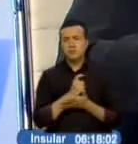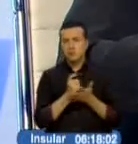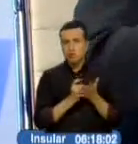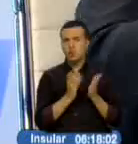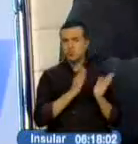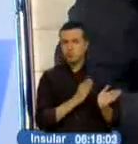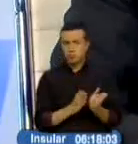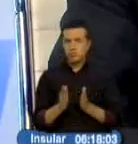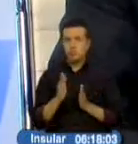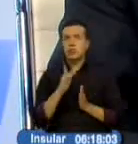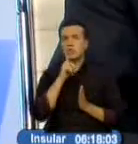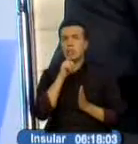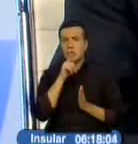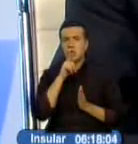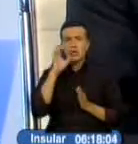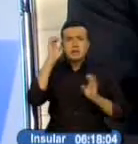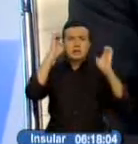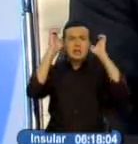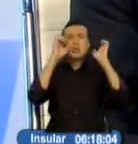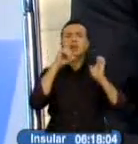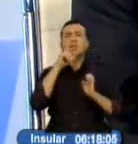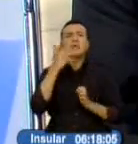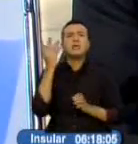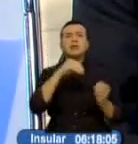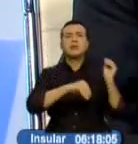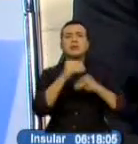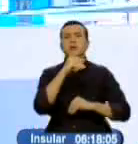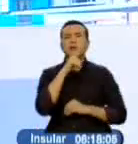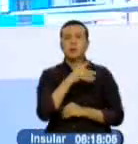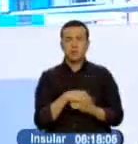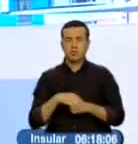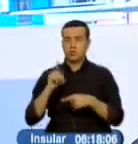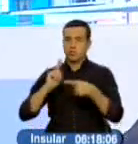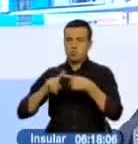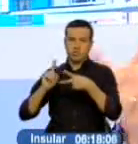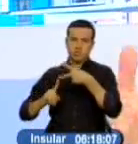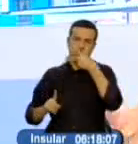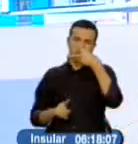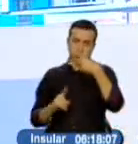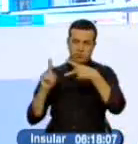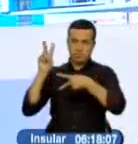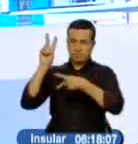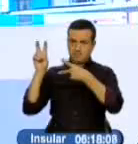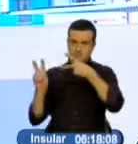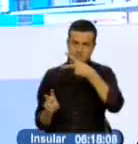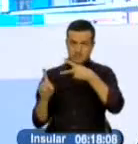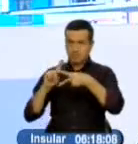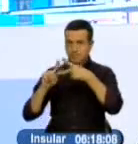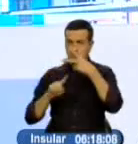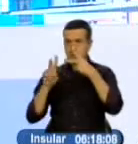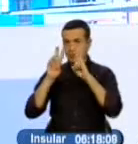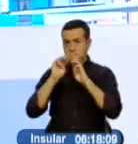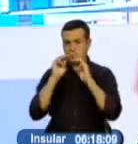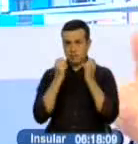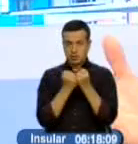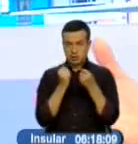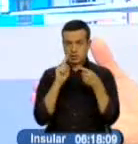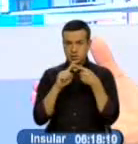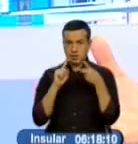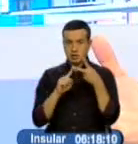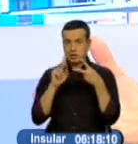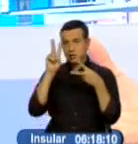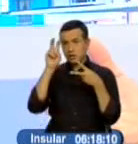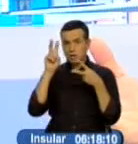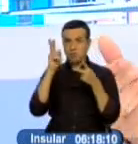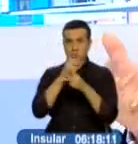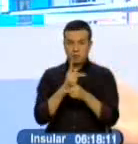van a diseñar esa política de Estado? Creo que, digamos, hay dos ámbitos en lo que compone el MIES, ¿verdad? Uno es el tema